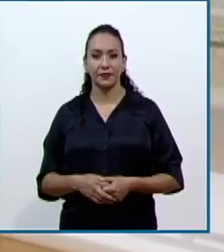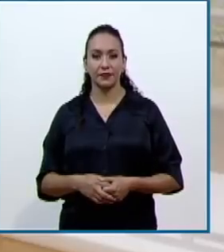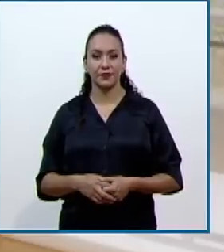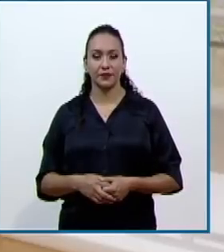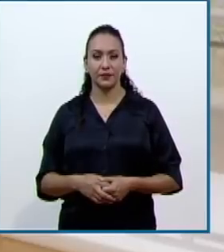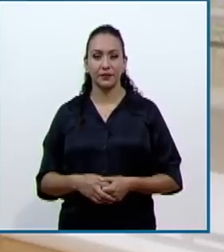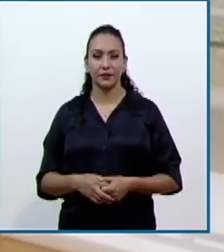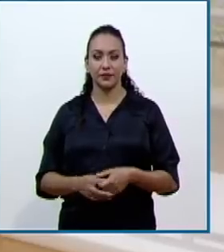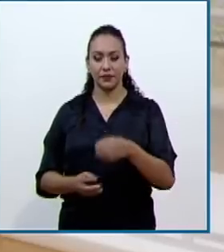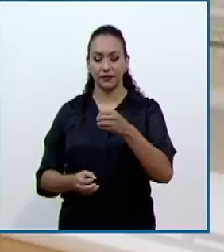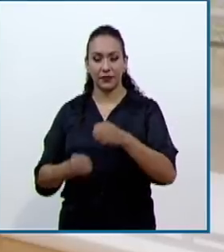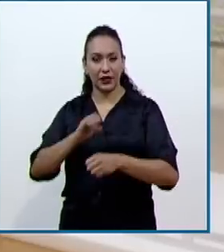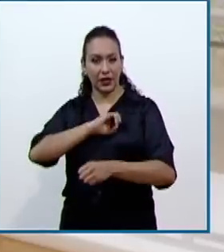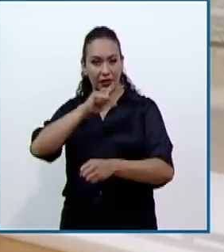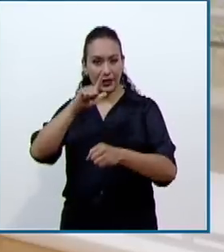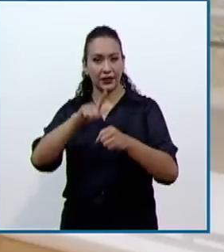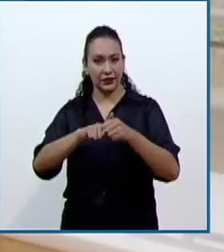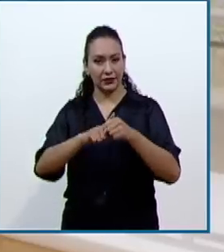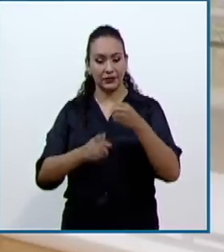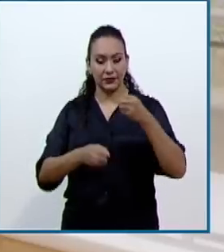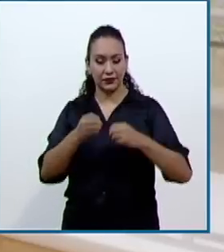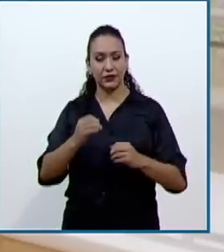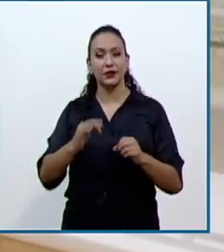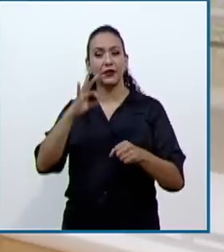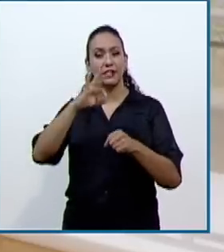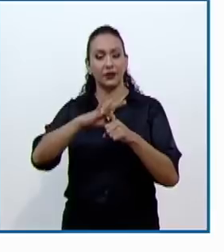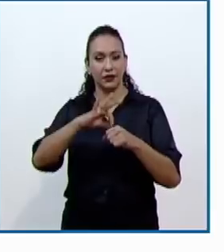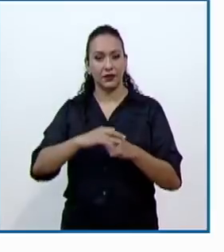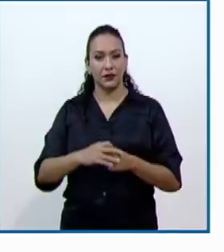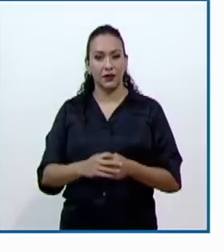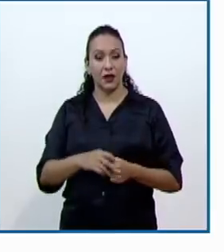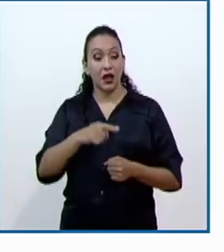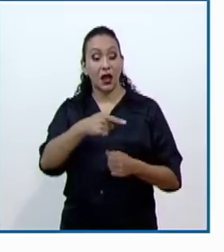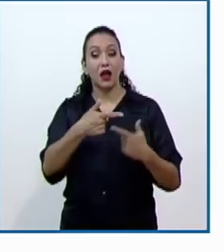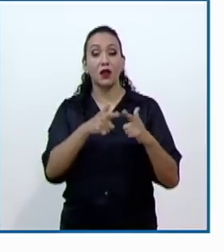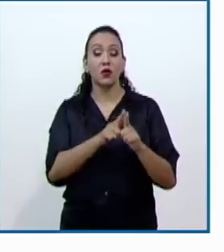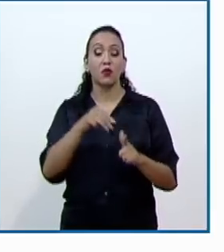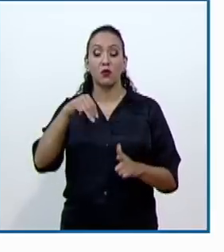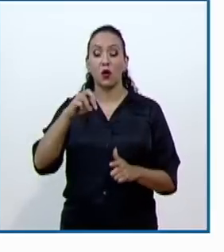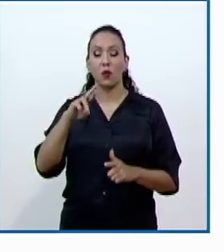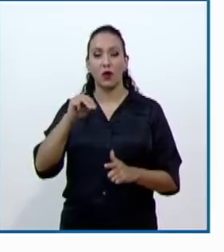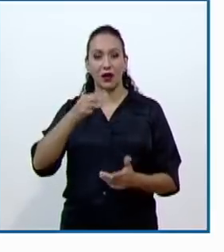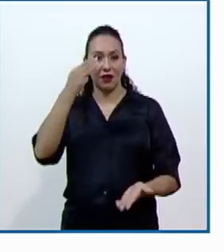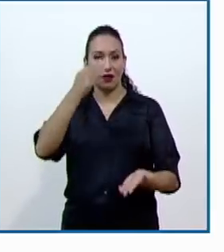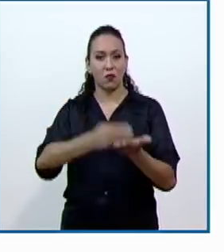La Sala Regional Especializada del Tribunal Electoral multó al partido Morena con